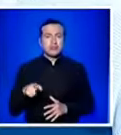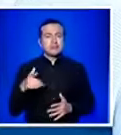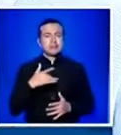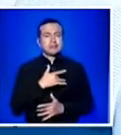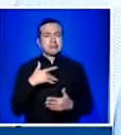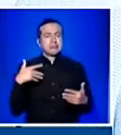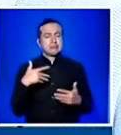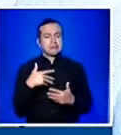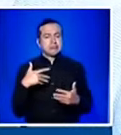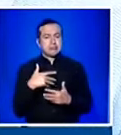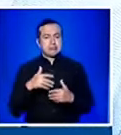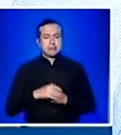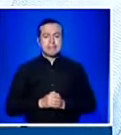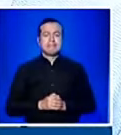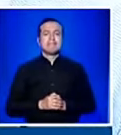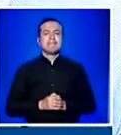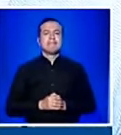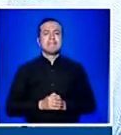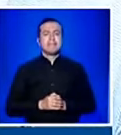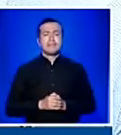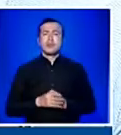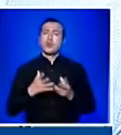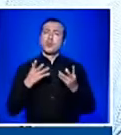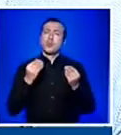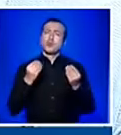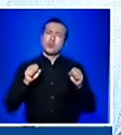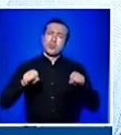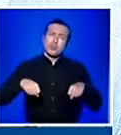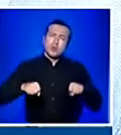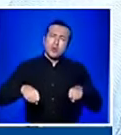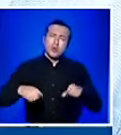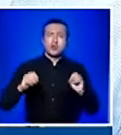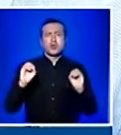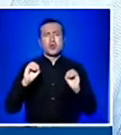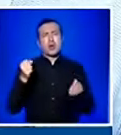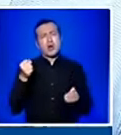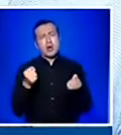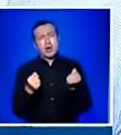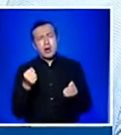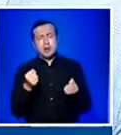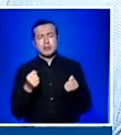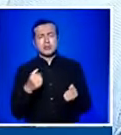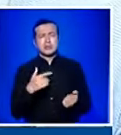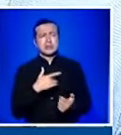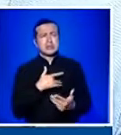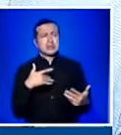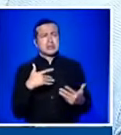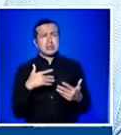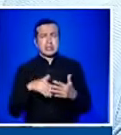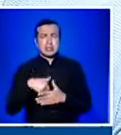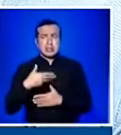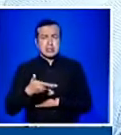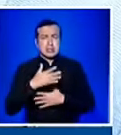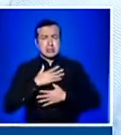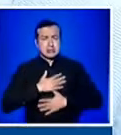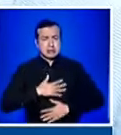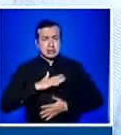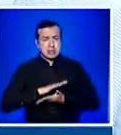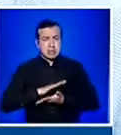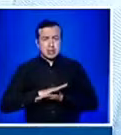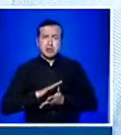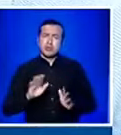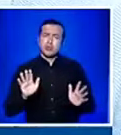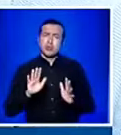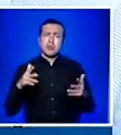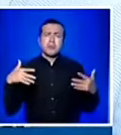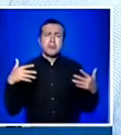esta situación de que están rondando motos, están rondando vehículos, hasta eso, ya no se puede salir tranquilamente, se sale con mucho miedo,